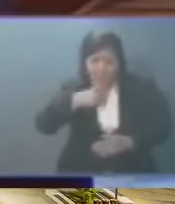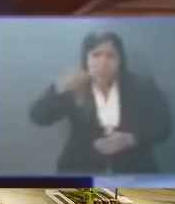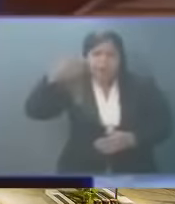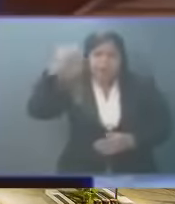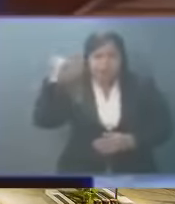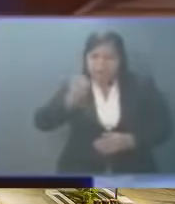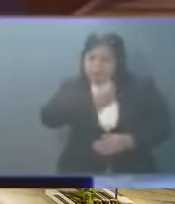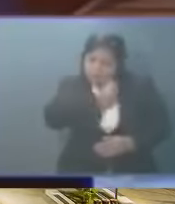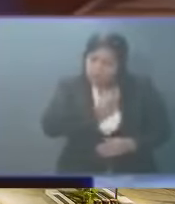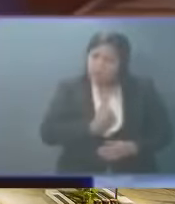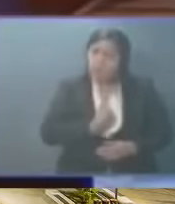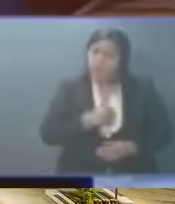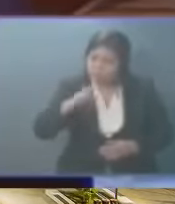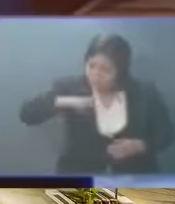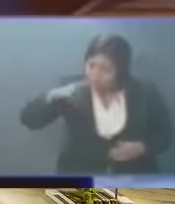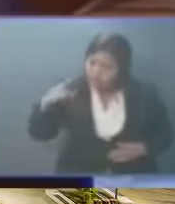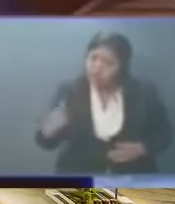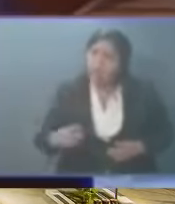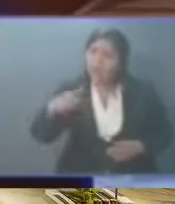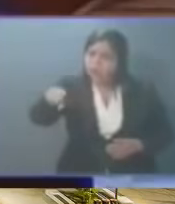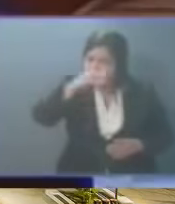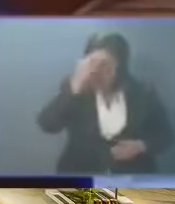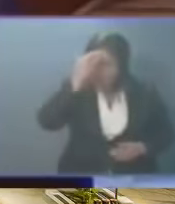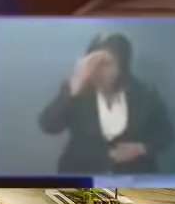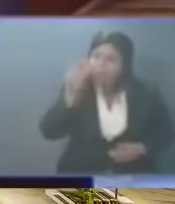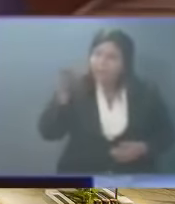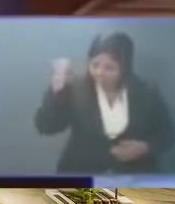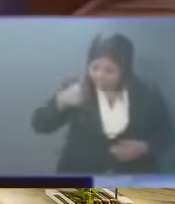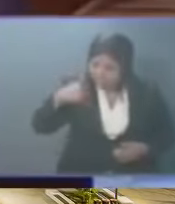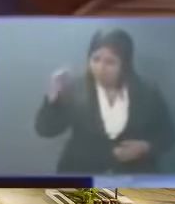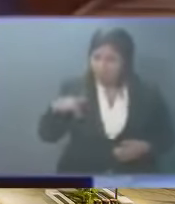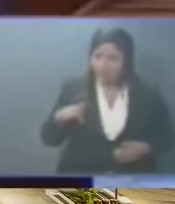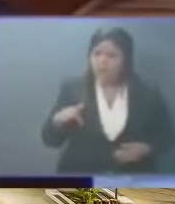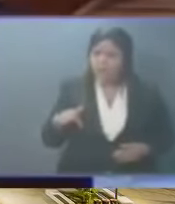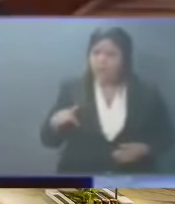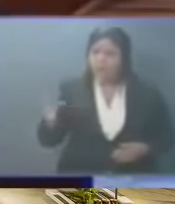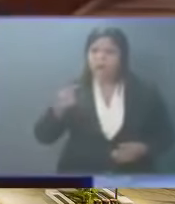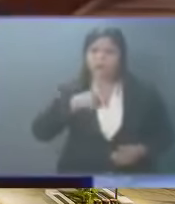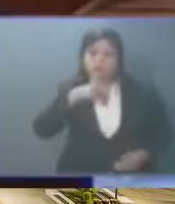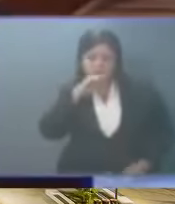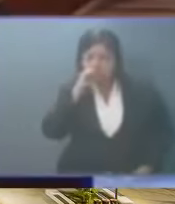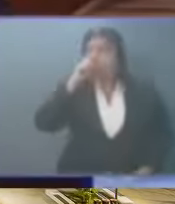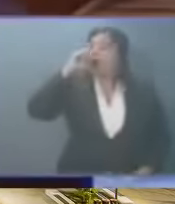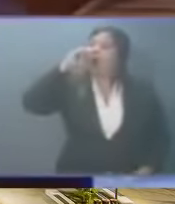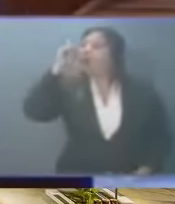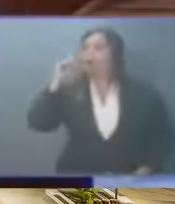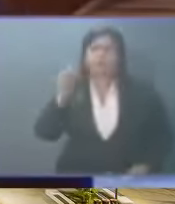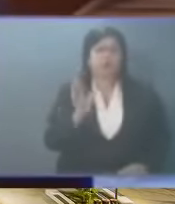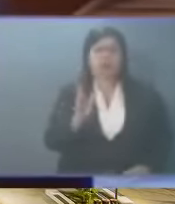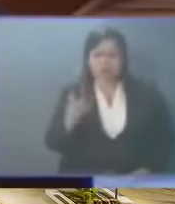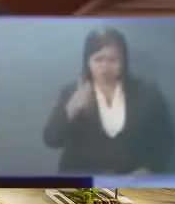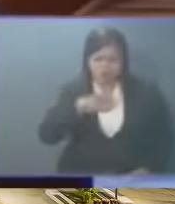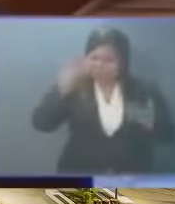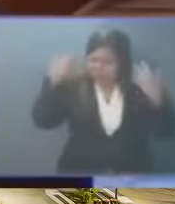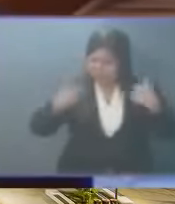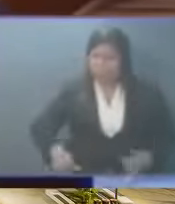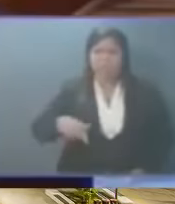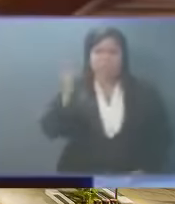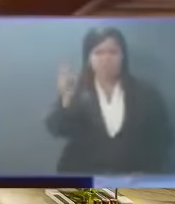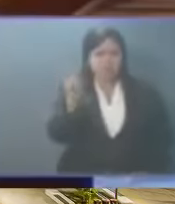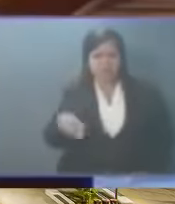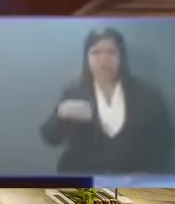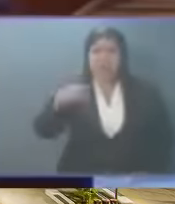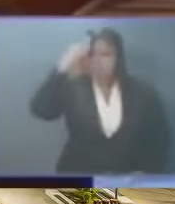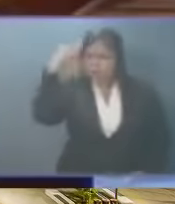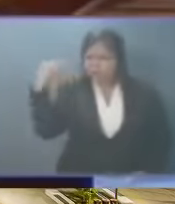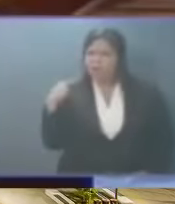la verdad allá. Ustedes saben que estuve aquí, y yo no me he enajenado. Sigo siendo la María Chichilco que